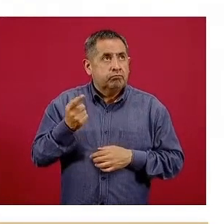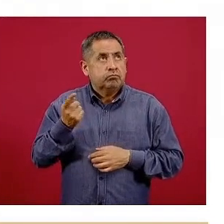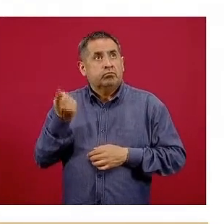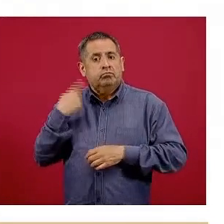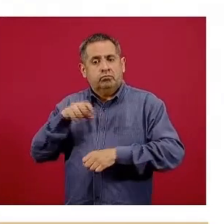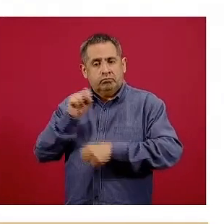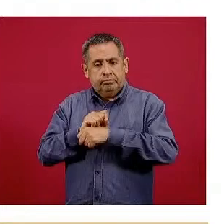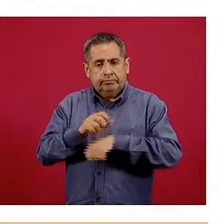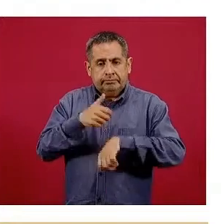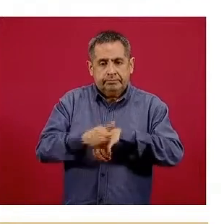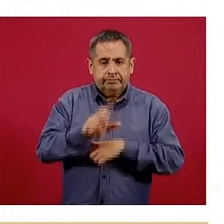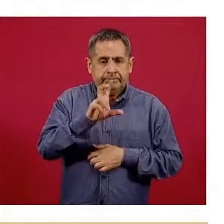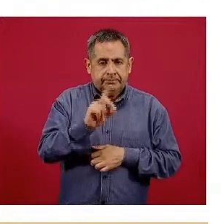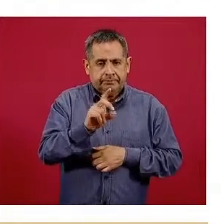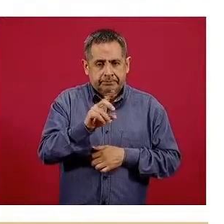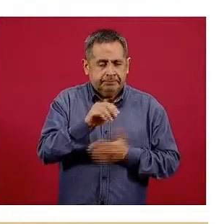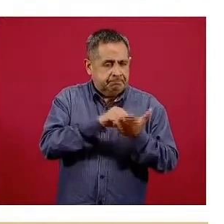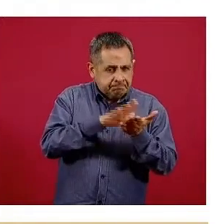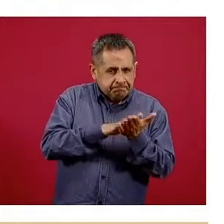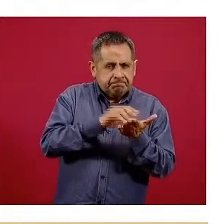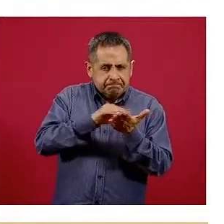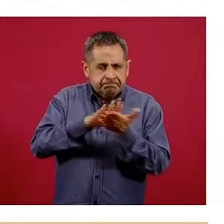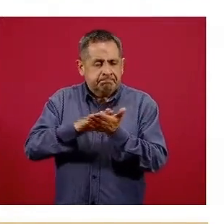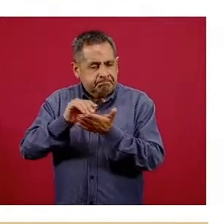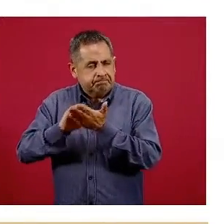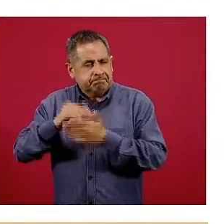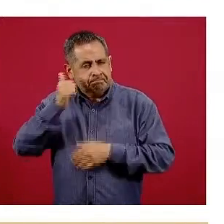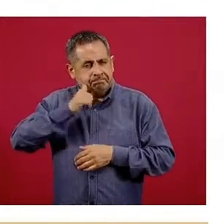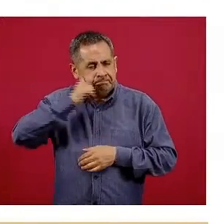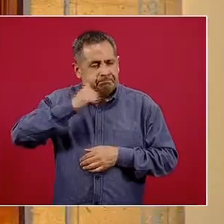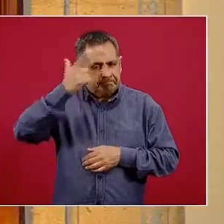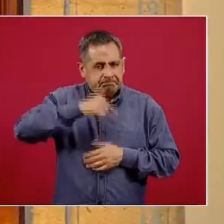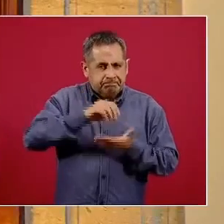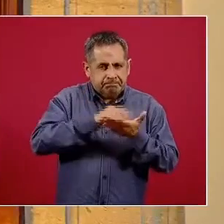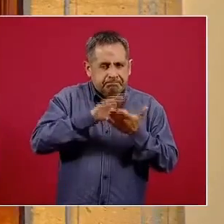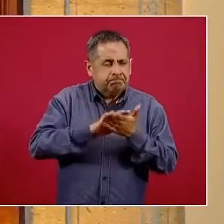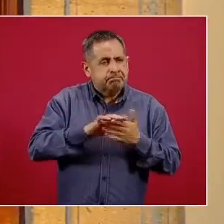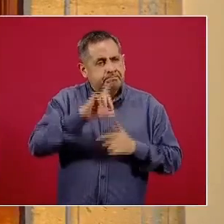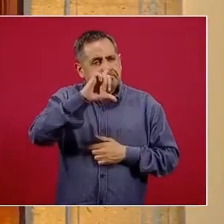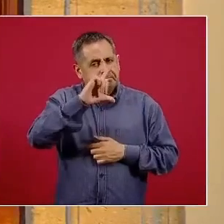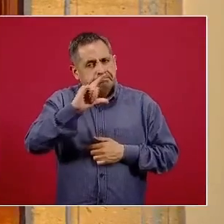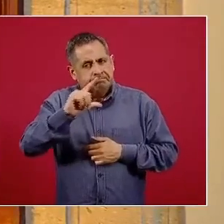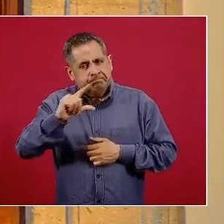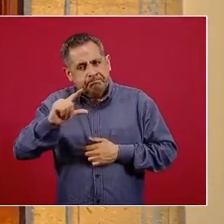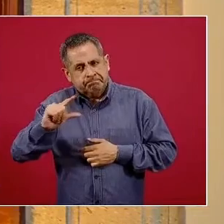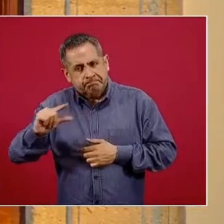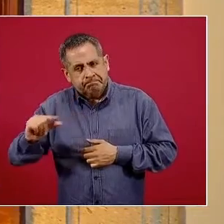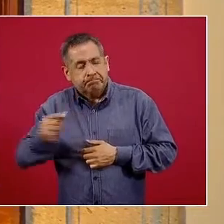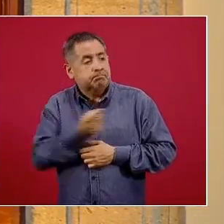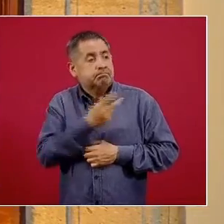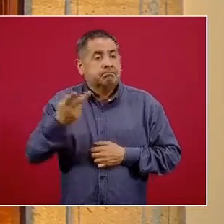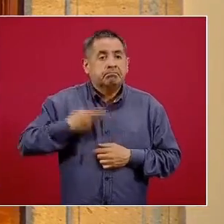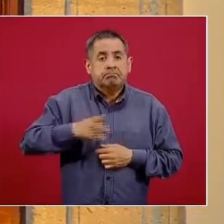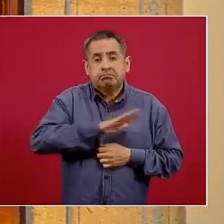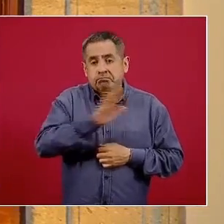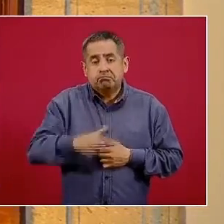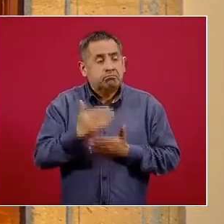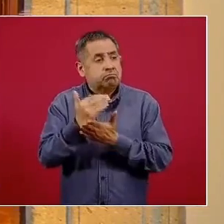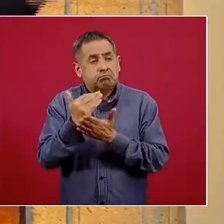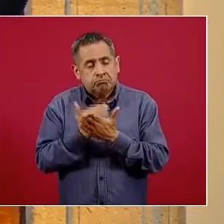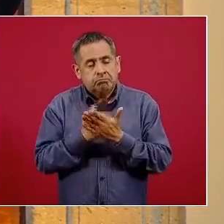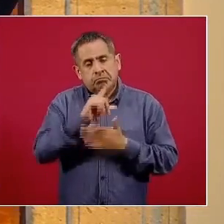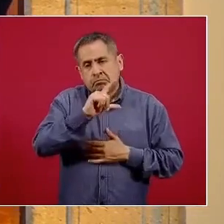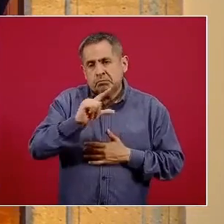semana 30, que la comentamos siempre todas las noches, de esta tendencia descendente que han tenido las defunciones